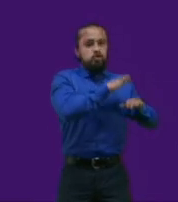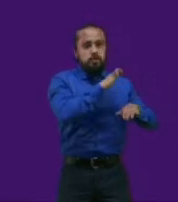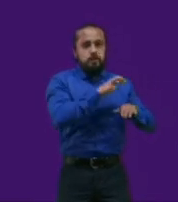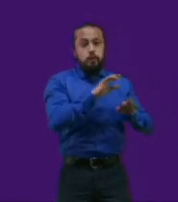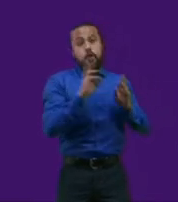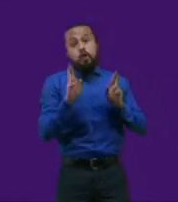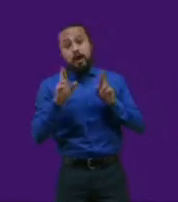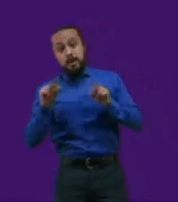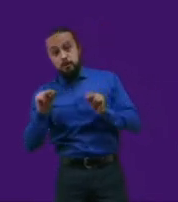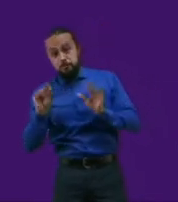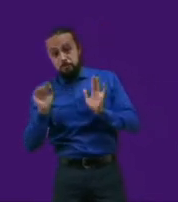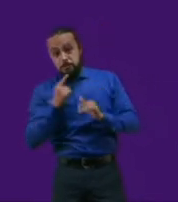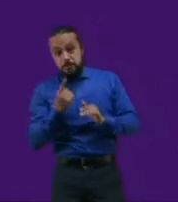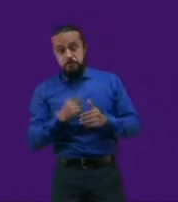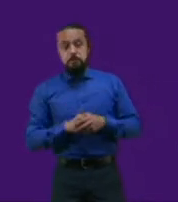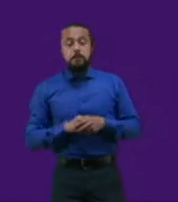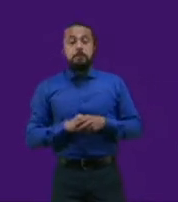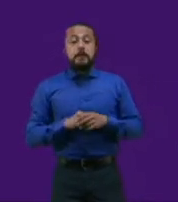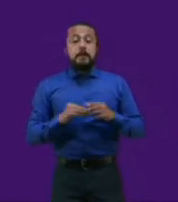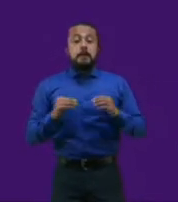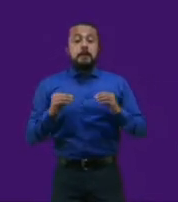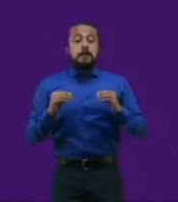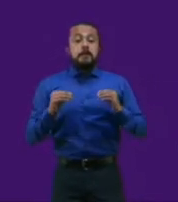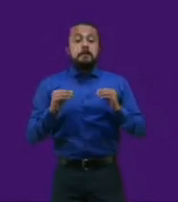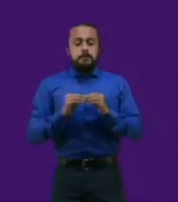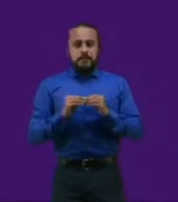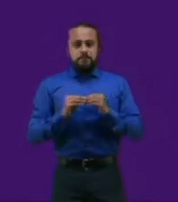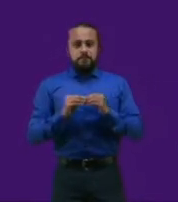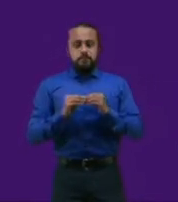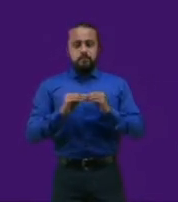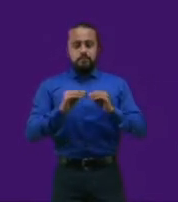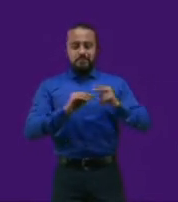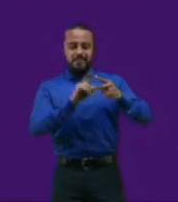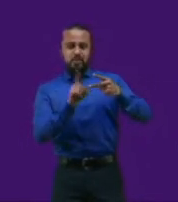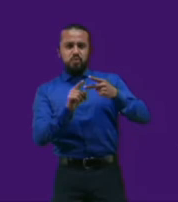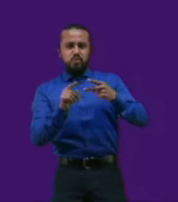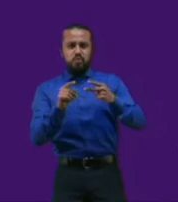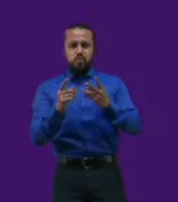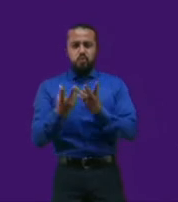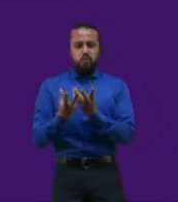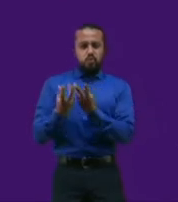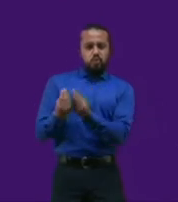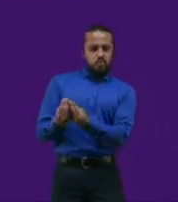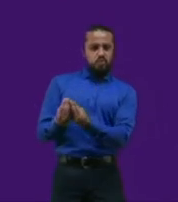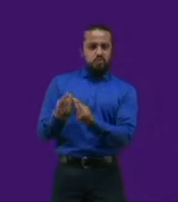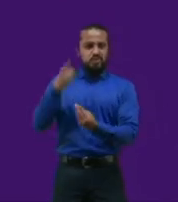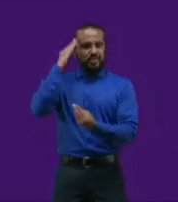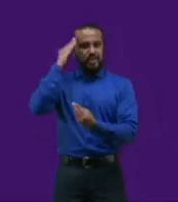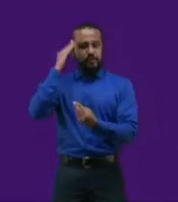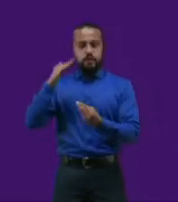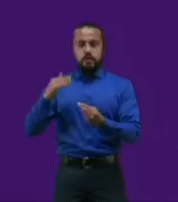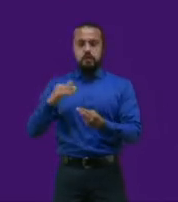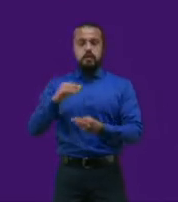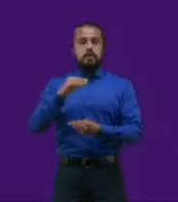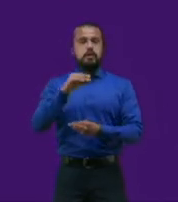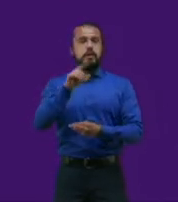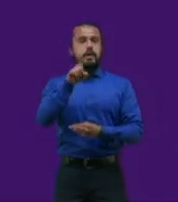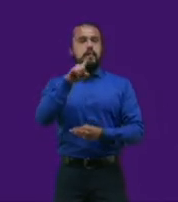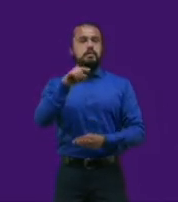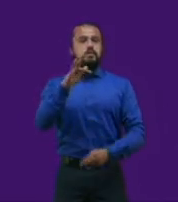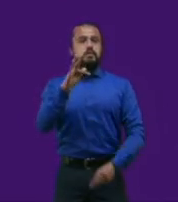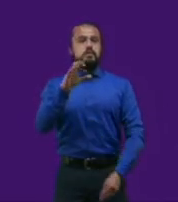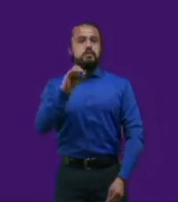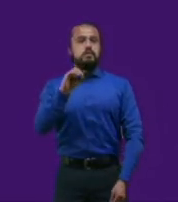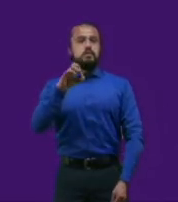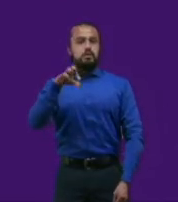yo pienso que hay un estándar para que lo veas, digamos, por lo general se hace un pool de acciones como stock options, que no son